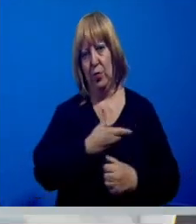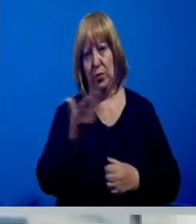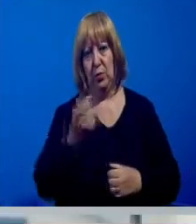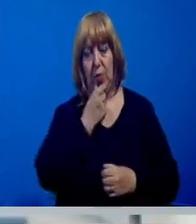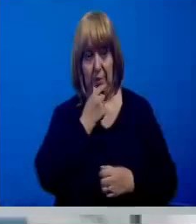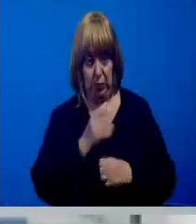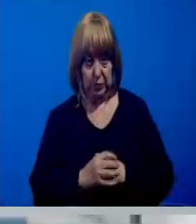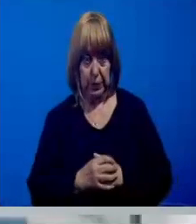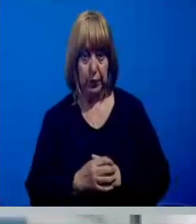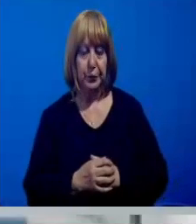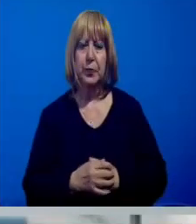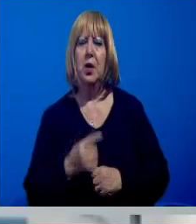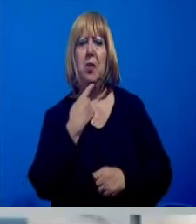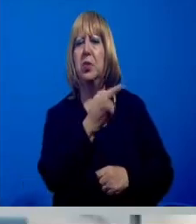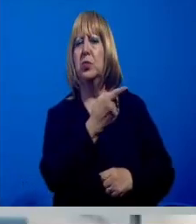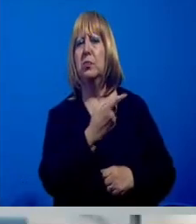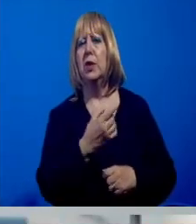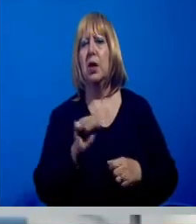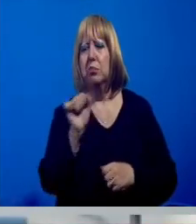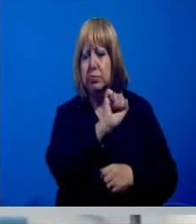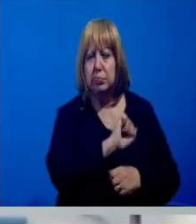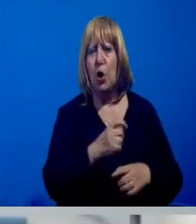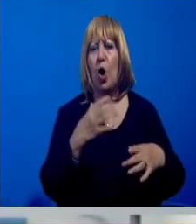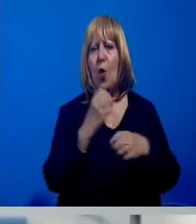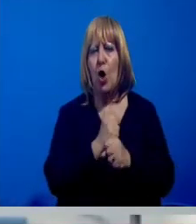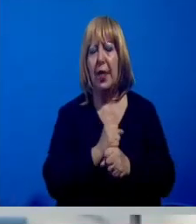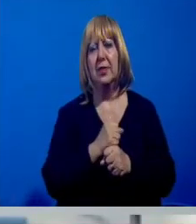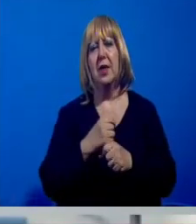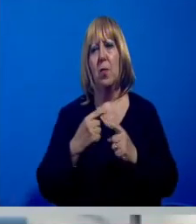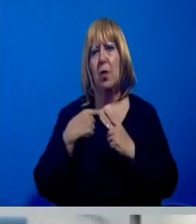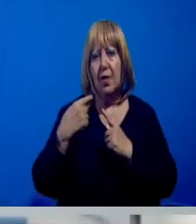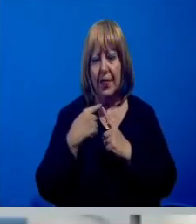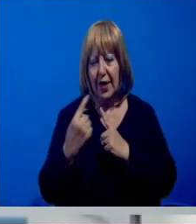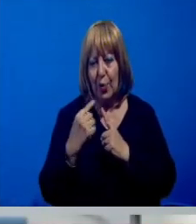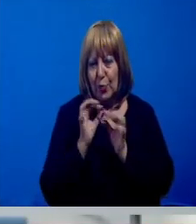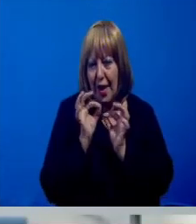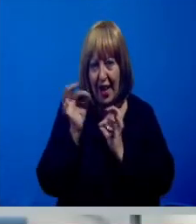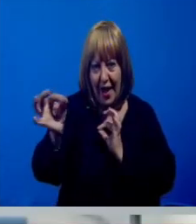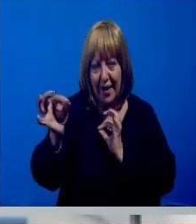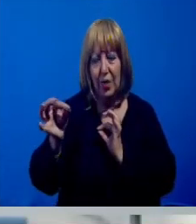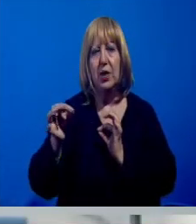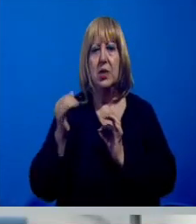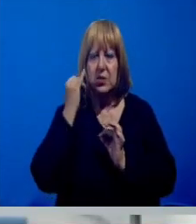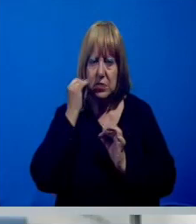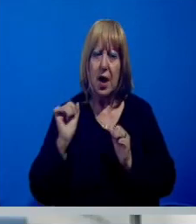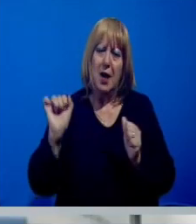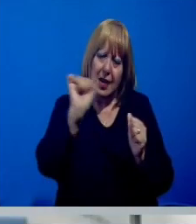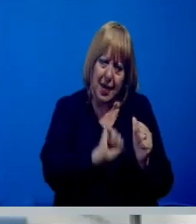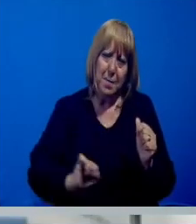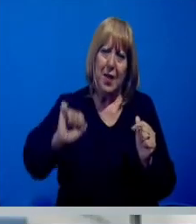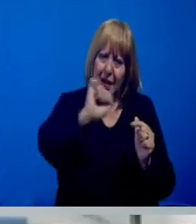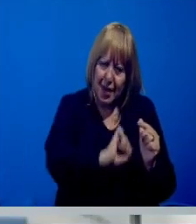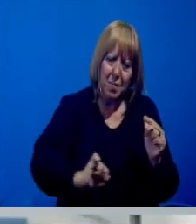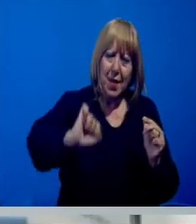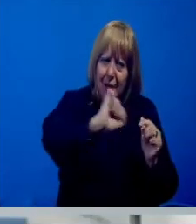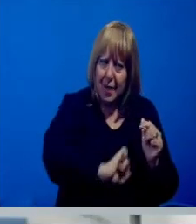Bueno, en el transporte público, específicamente lo que es transporte urbano y media y larga distancia, se han reforzado los procedimientos de